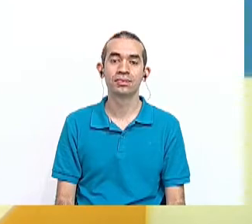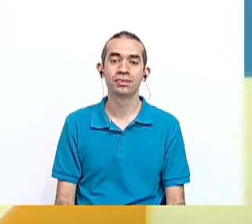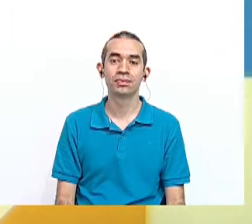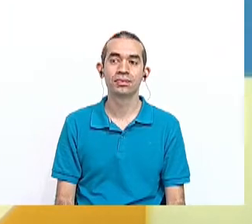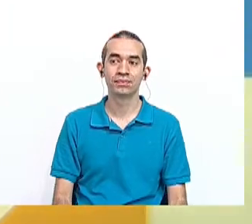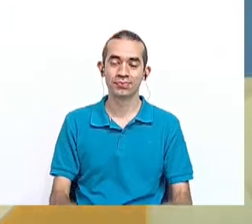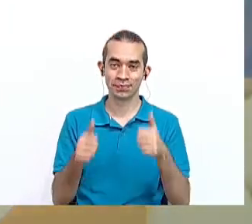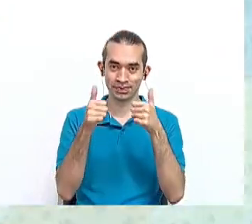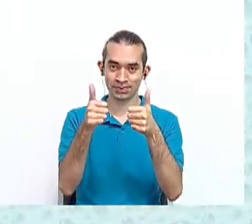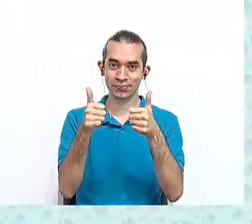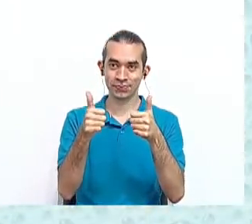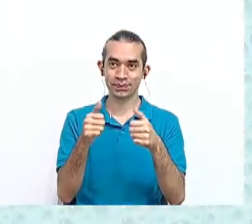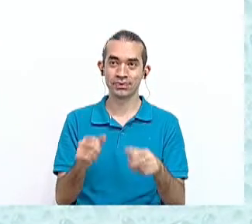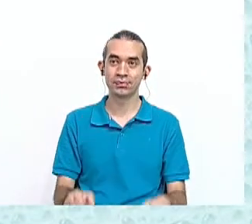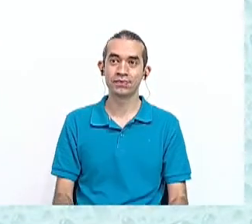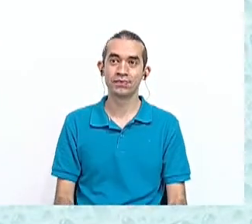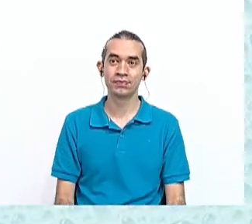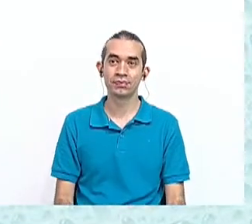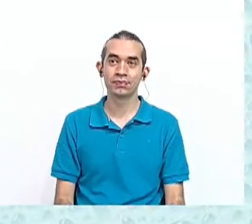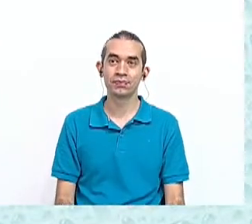muy bien,